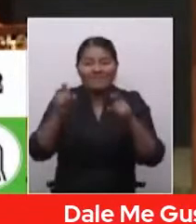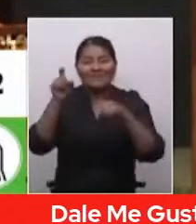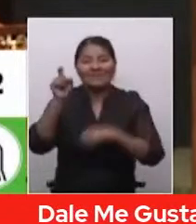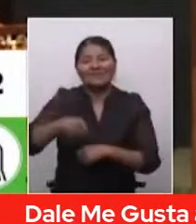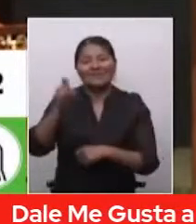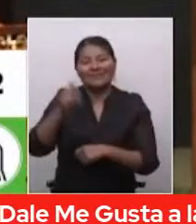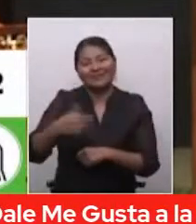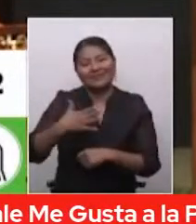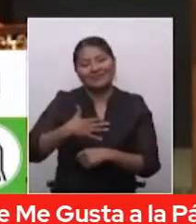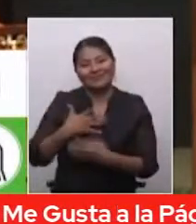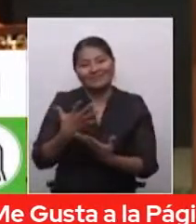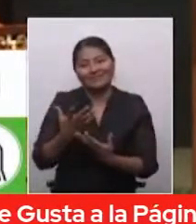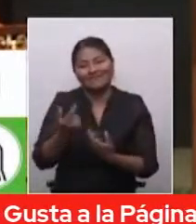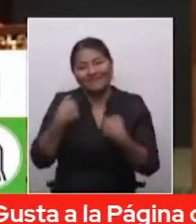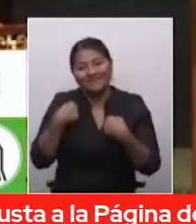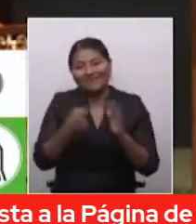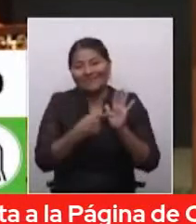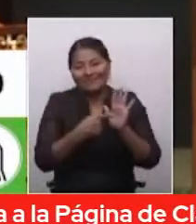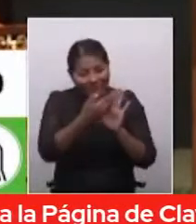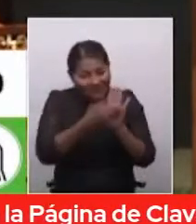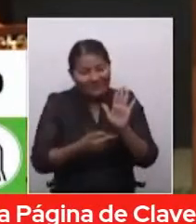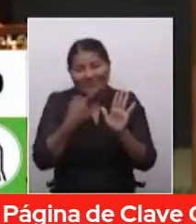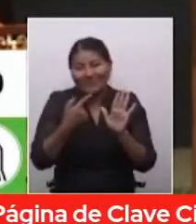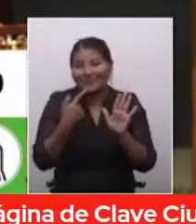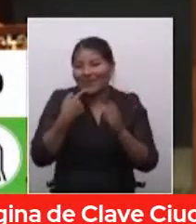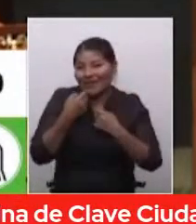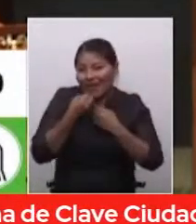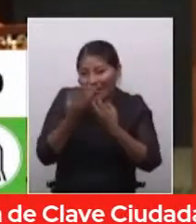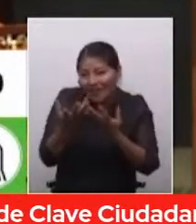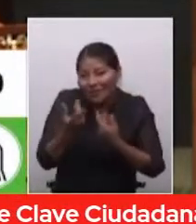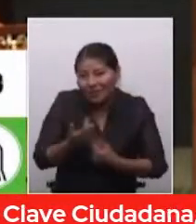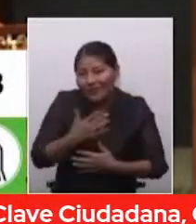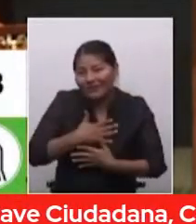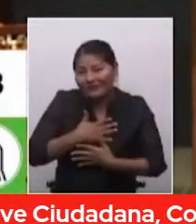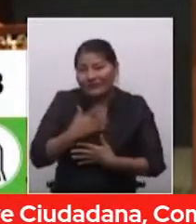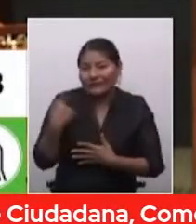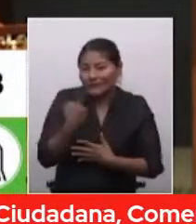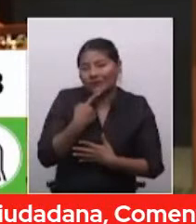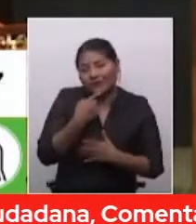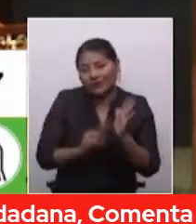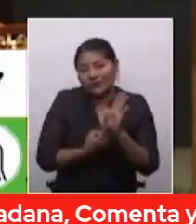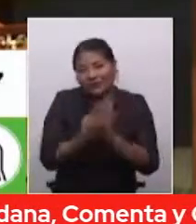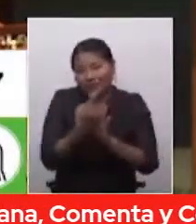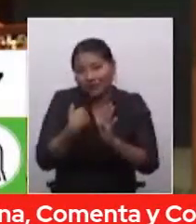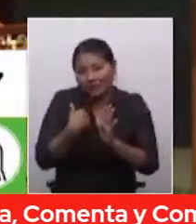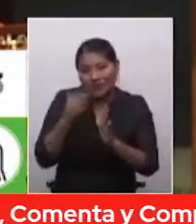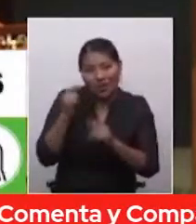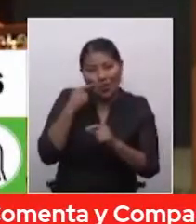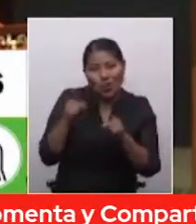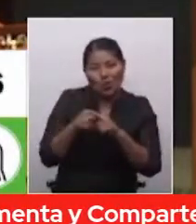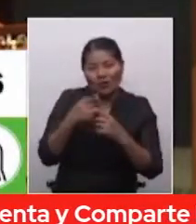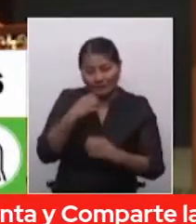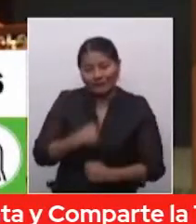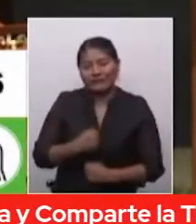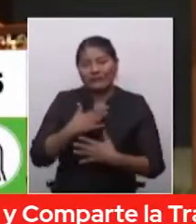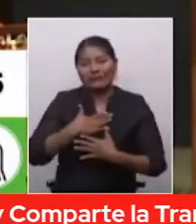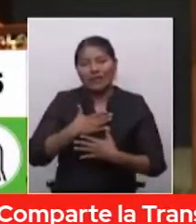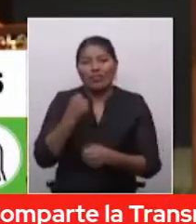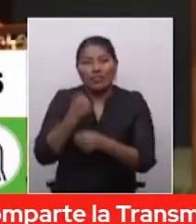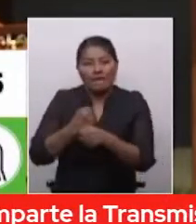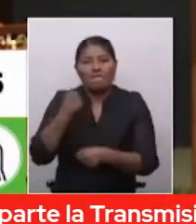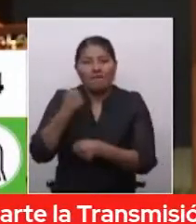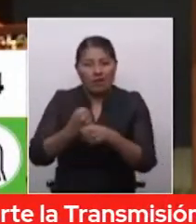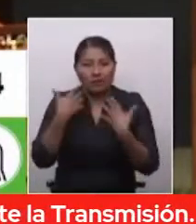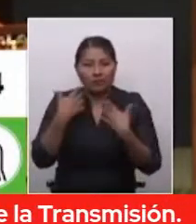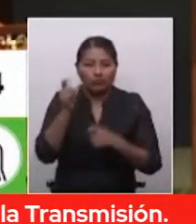necesidad de presentar y de exponer nuestra honestidad como bandera que tenemos que llevar adelante